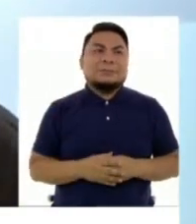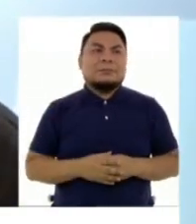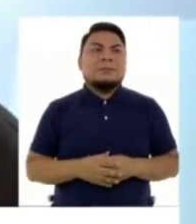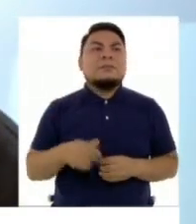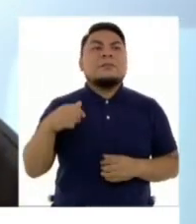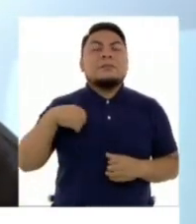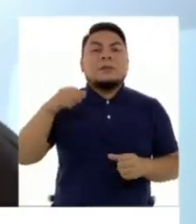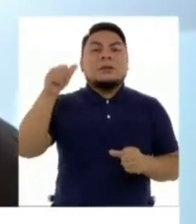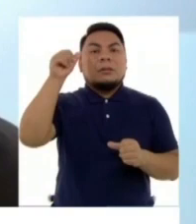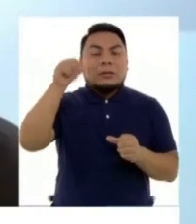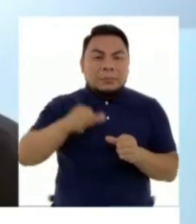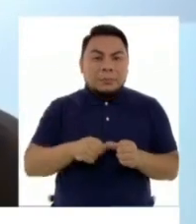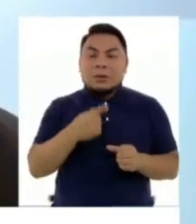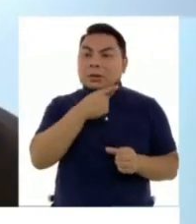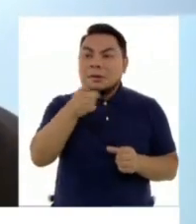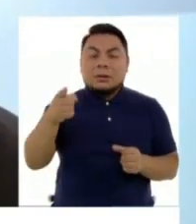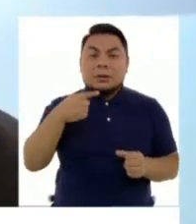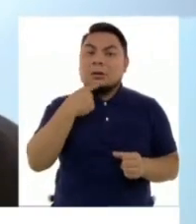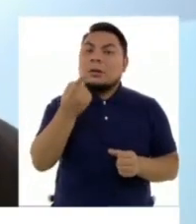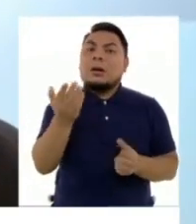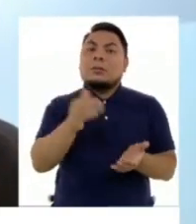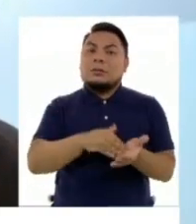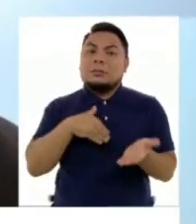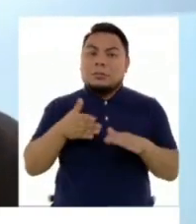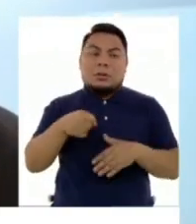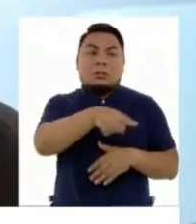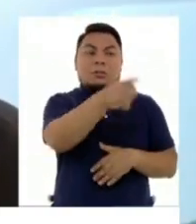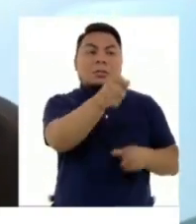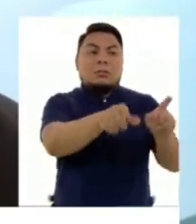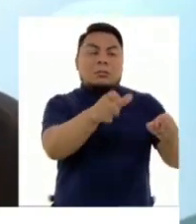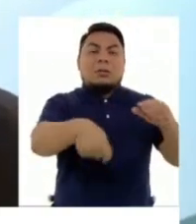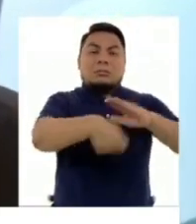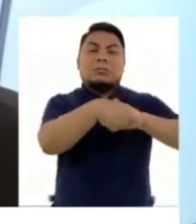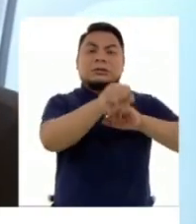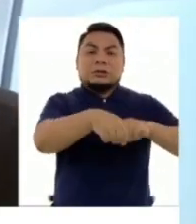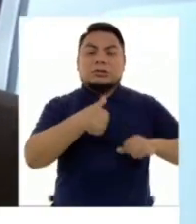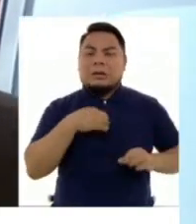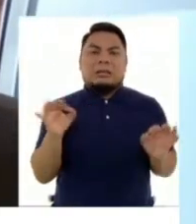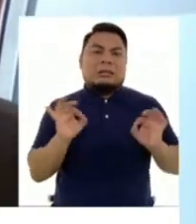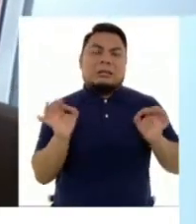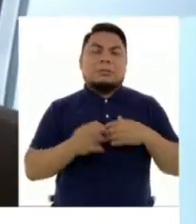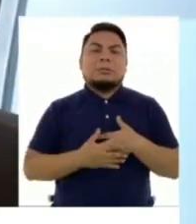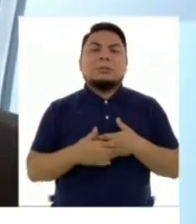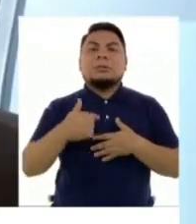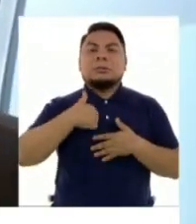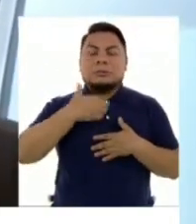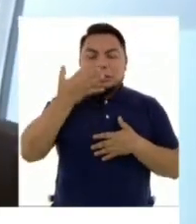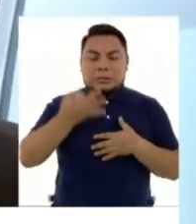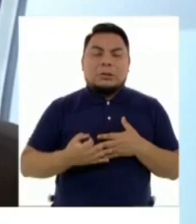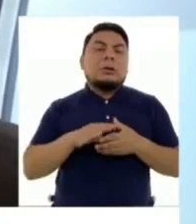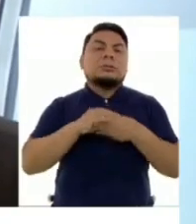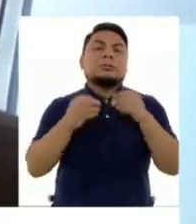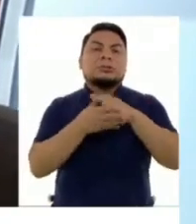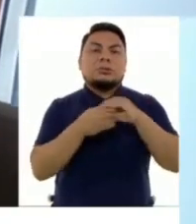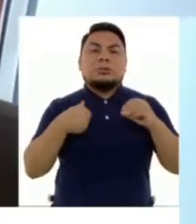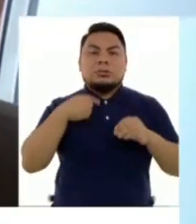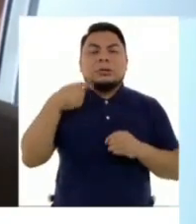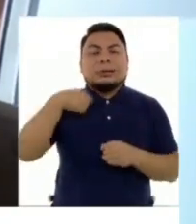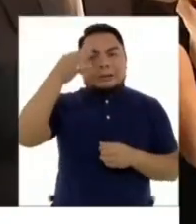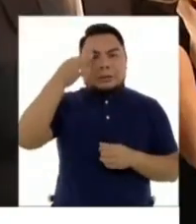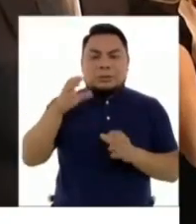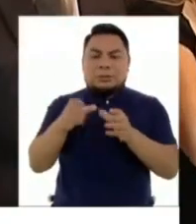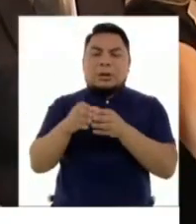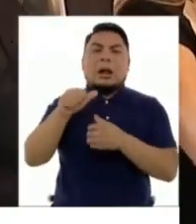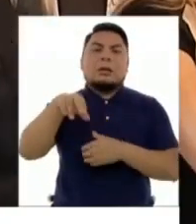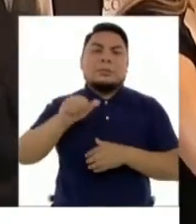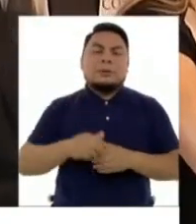repetiré hasta mi muerte. Otros se venden, yo no. Yo creo en la historia y creo en el Partido Aprista